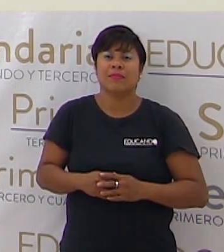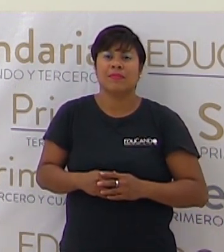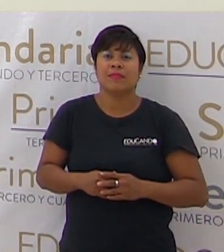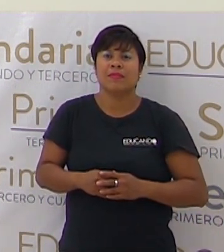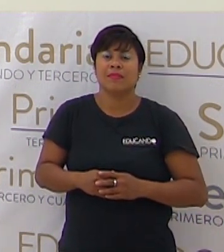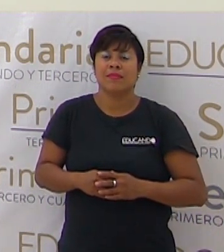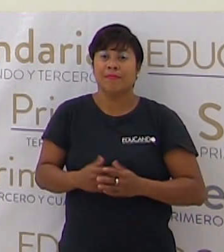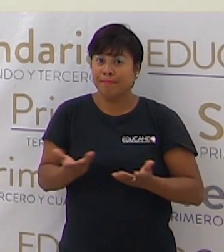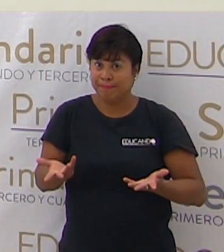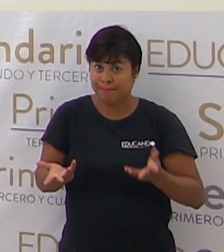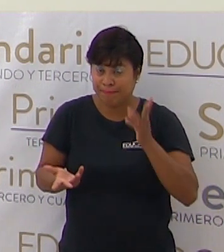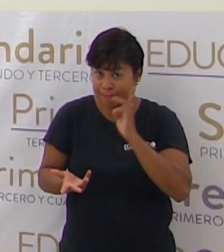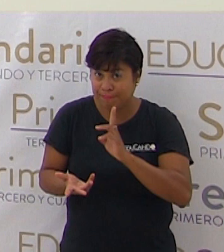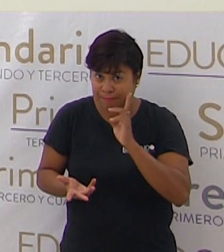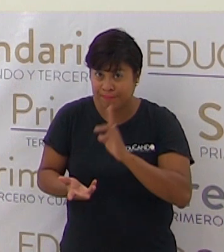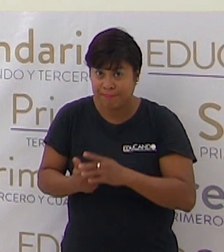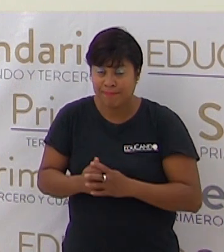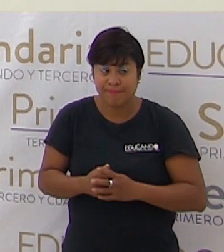A ver.